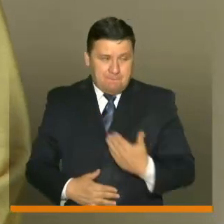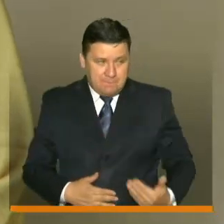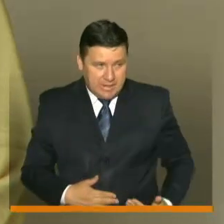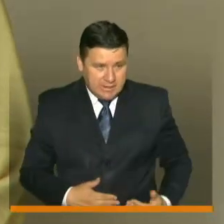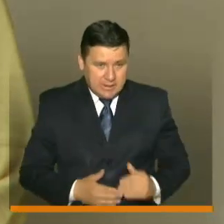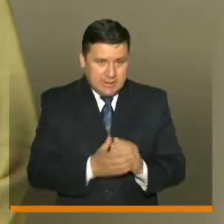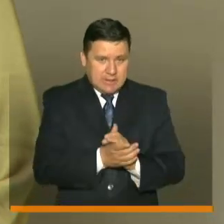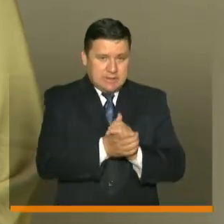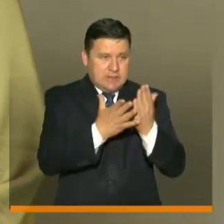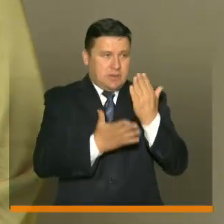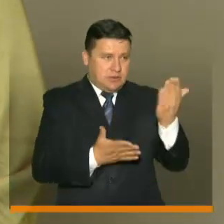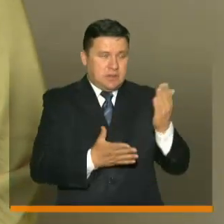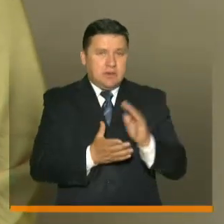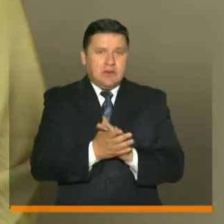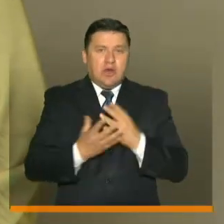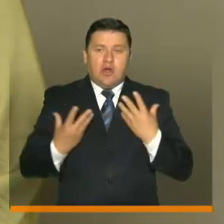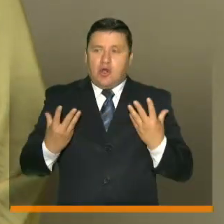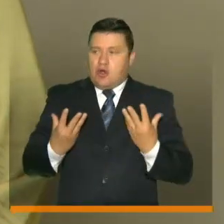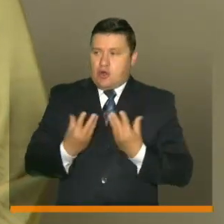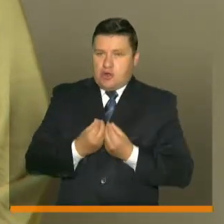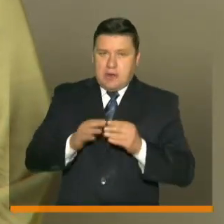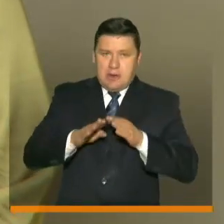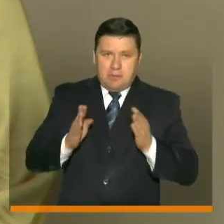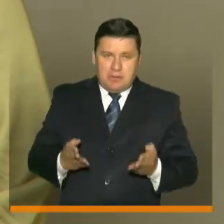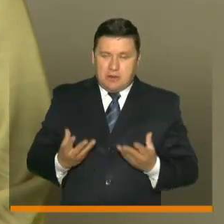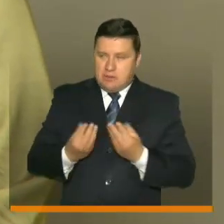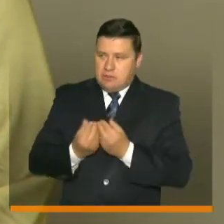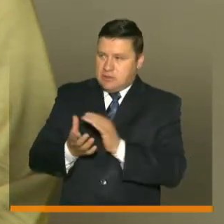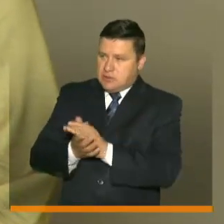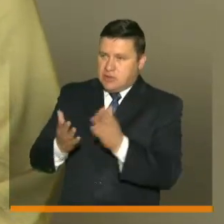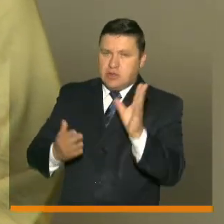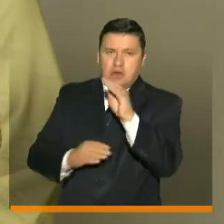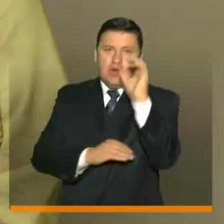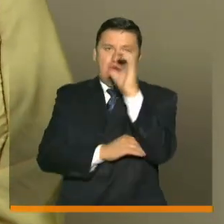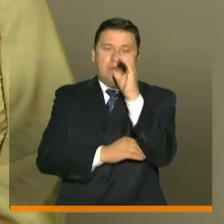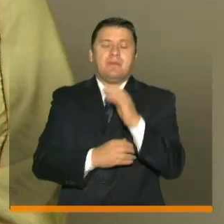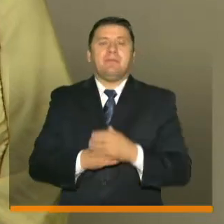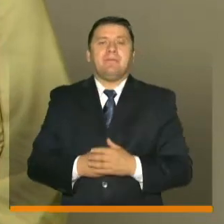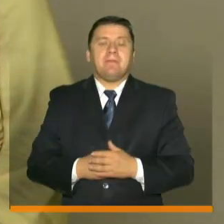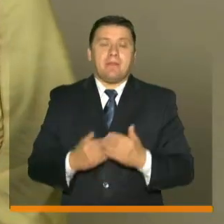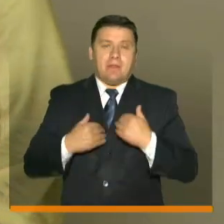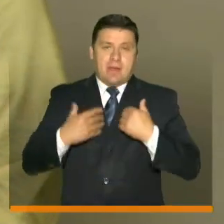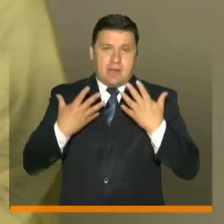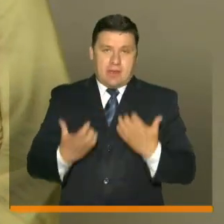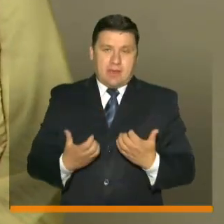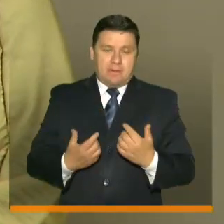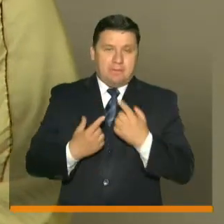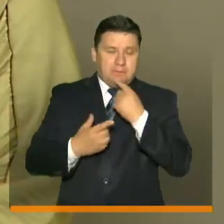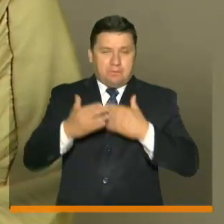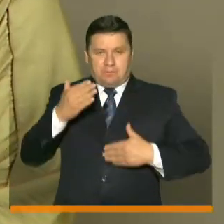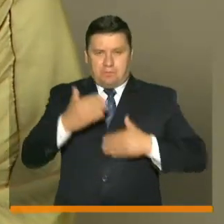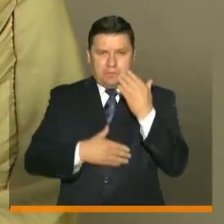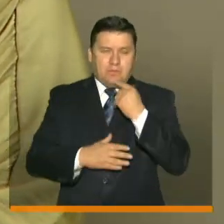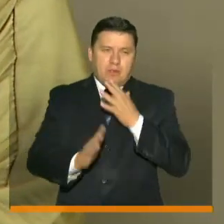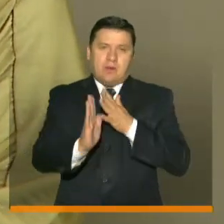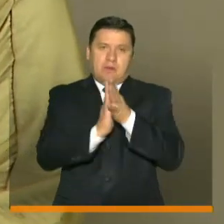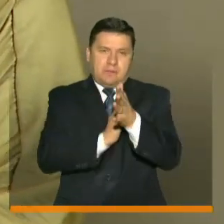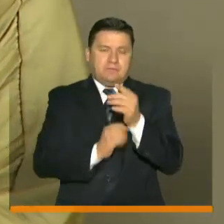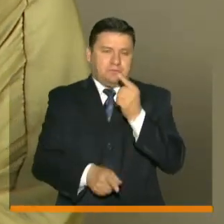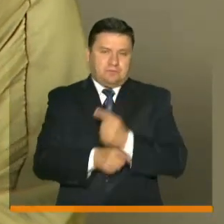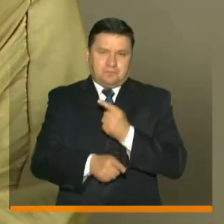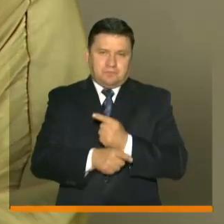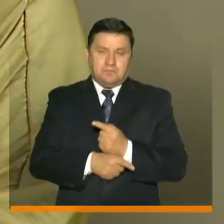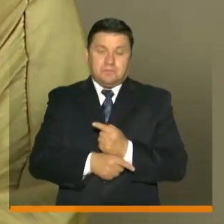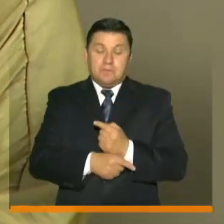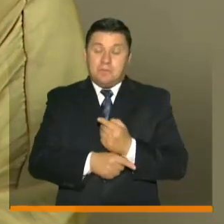Presidente, un saludo para usted, para los compañeros de la mesa y para todos los colombianos. Yo quiero, presidente, empezar contándoles que la efectividad